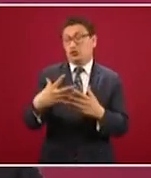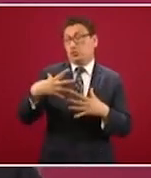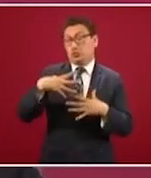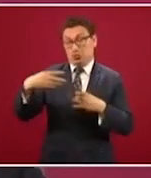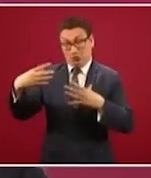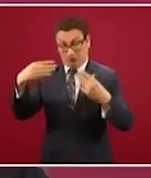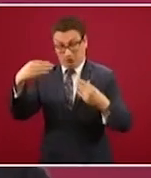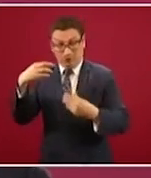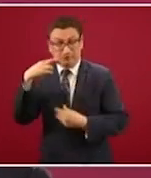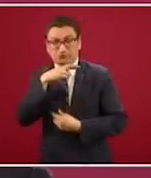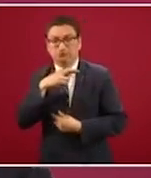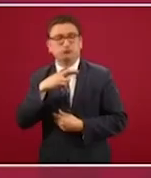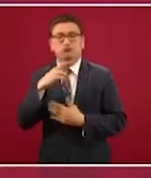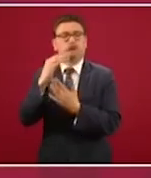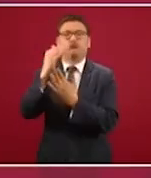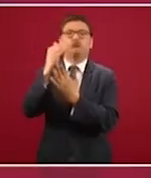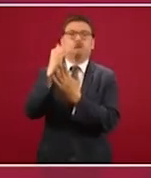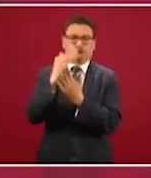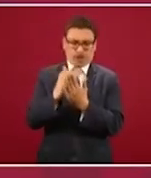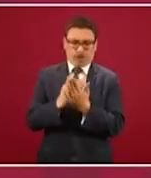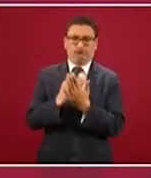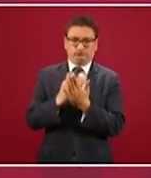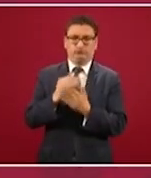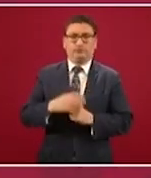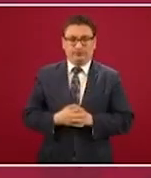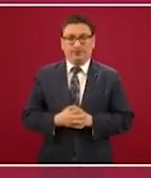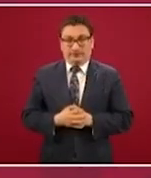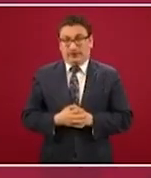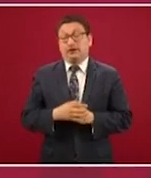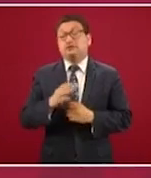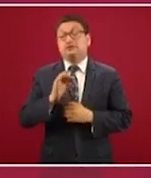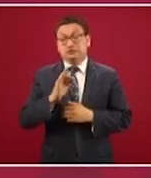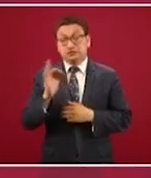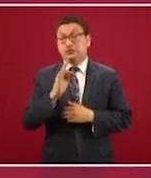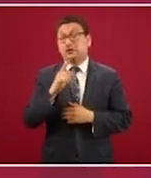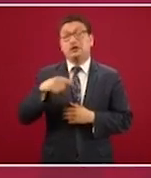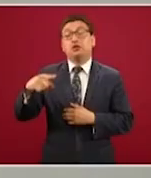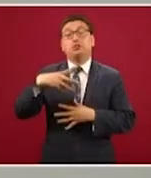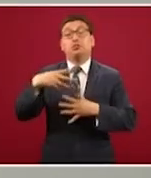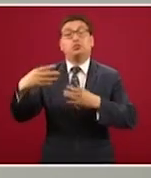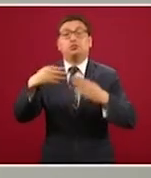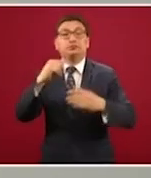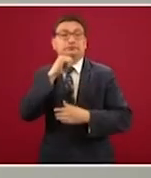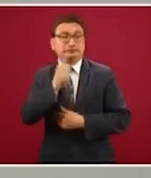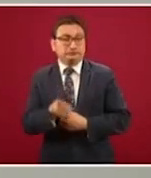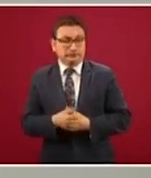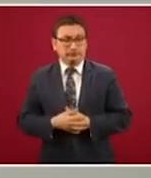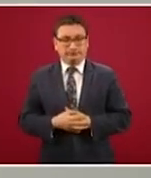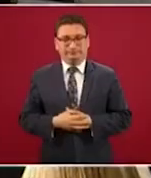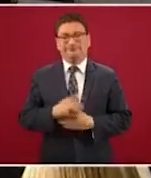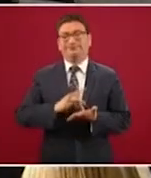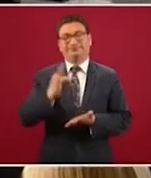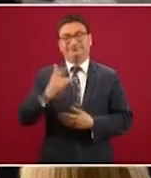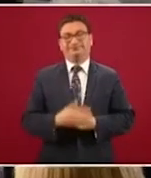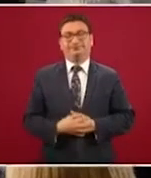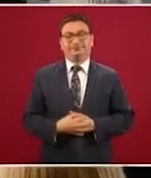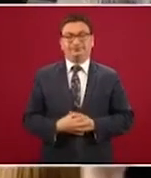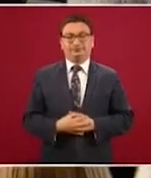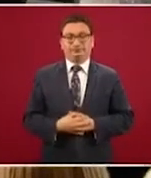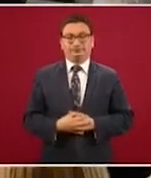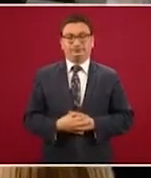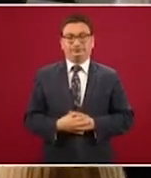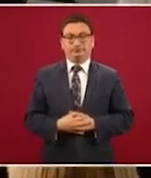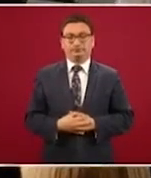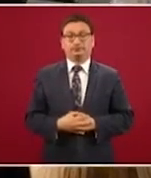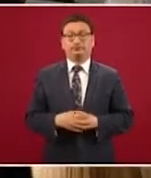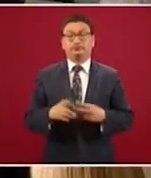muy significativamente y hace más posible que no se perpetúe la transmisión. Gracias. Y la